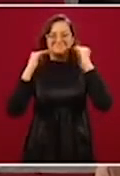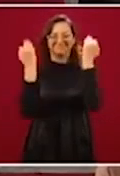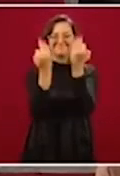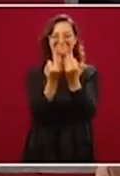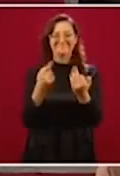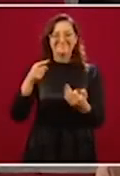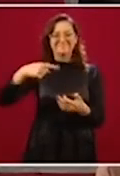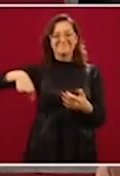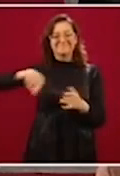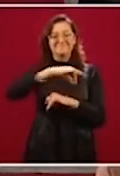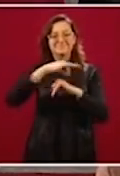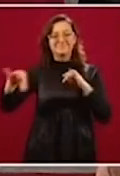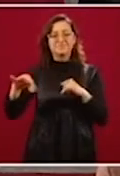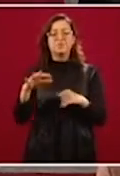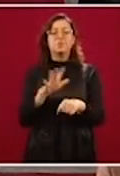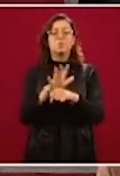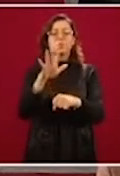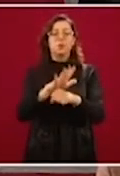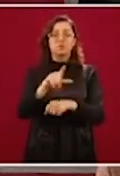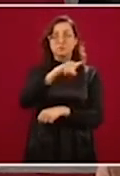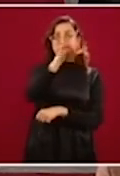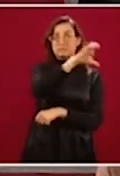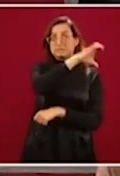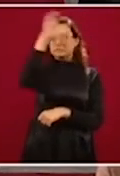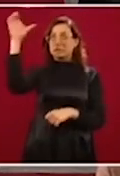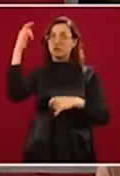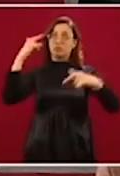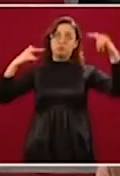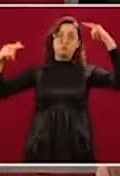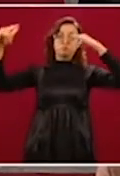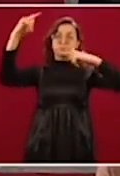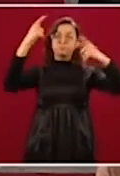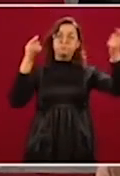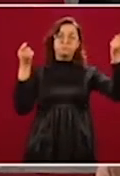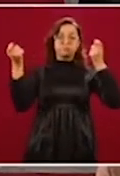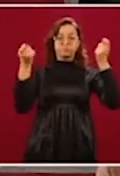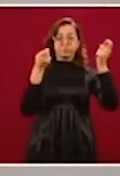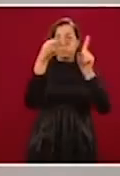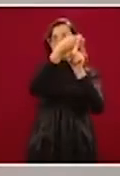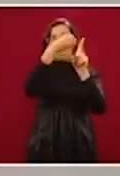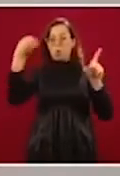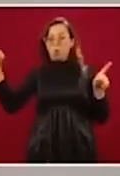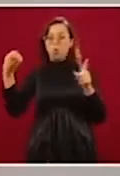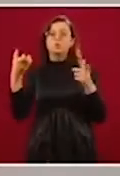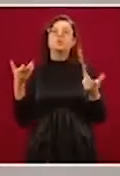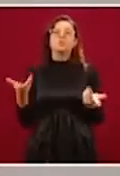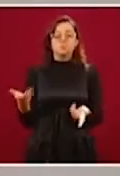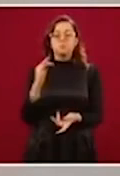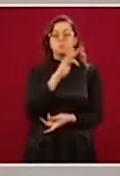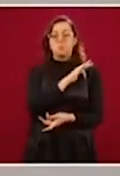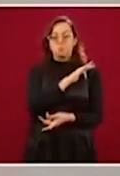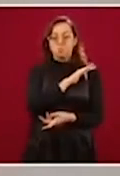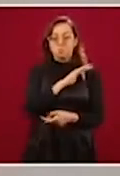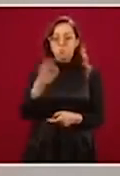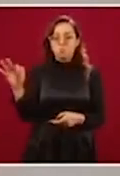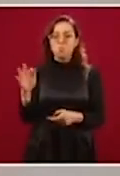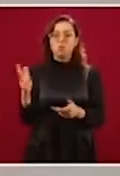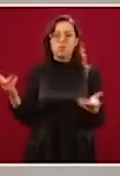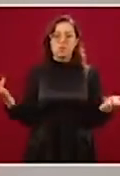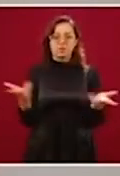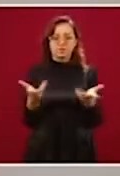último componente es la aeronavegación que es el análisis del espacio aéreo que permite la convivencia armónica del tránsito aéreo